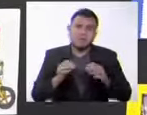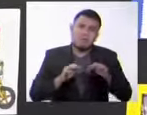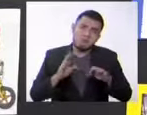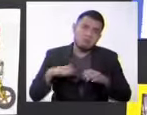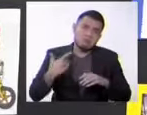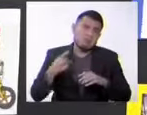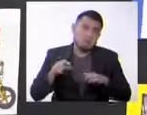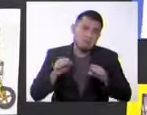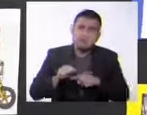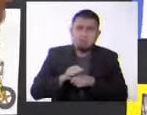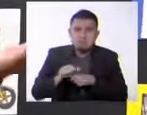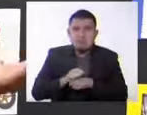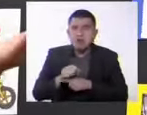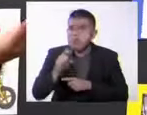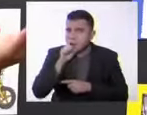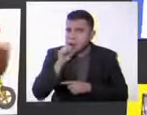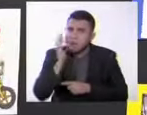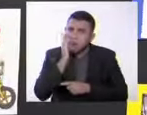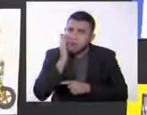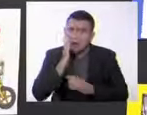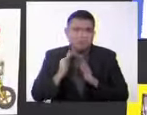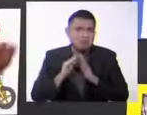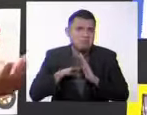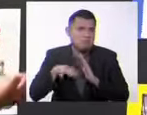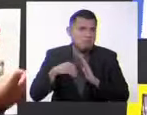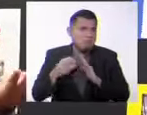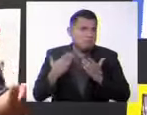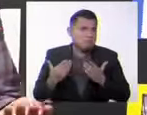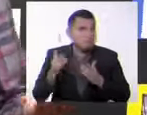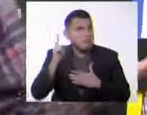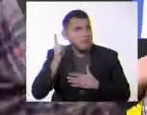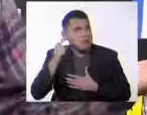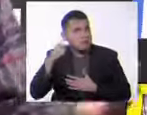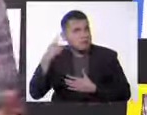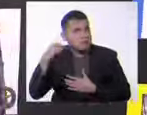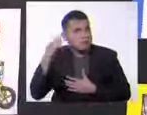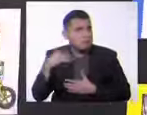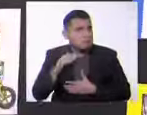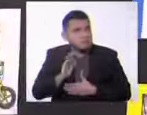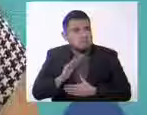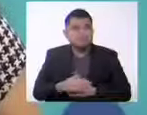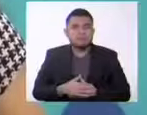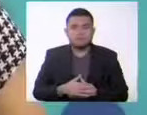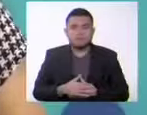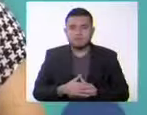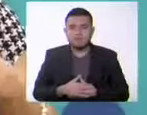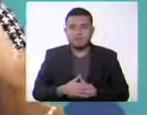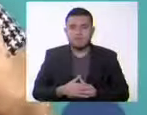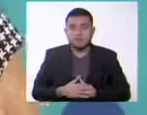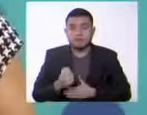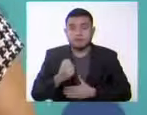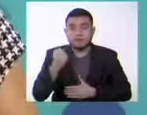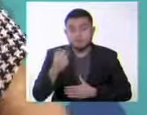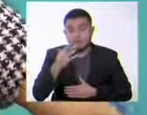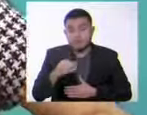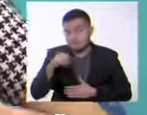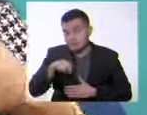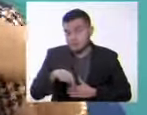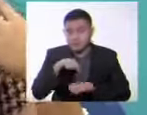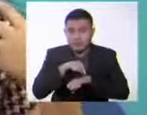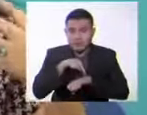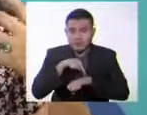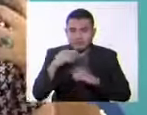puedan trabajar con mamá, papá o, si es posible, con el maestro o maestra. Sí, es importante que recuerden que este espacio es